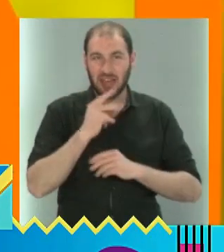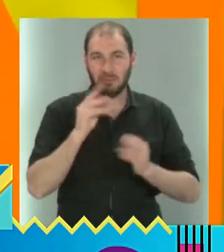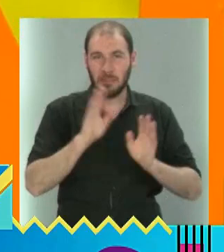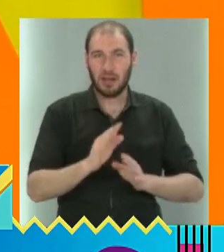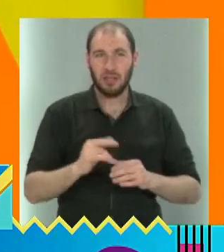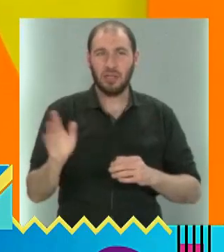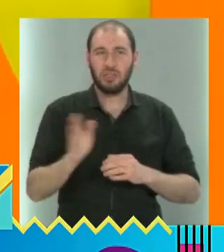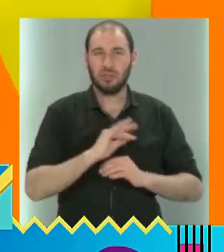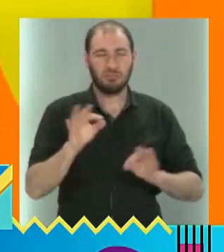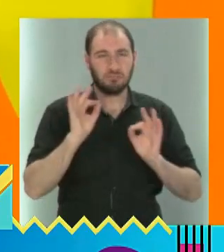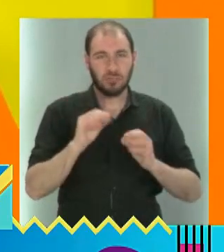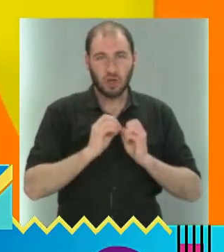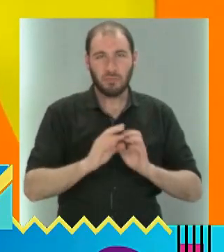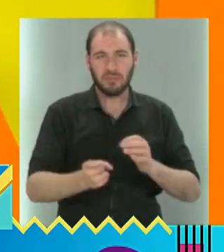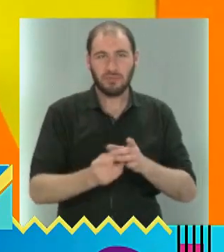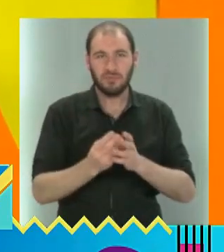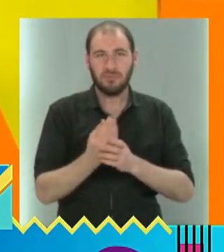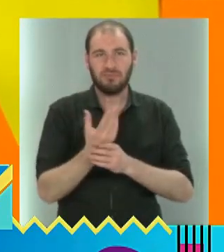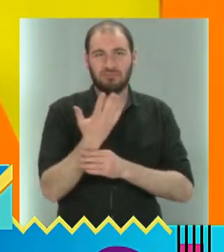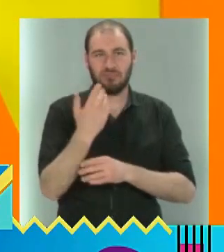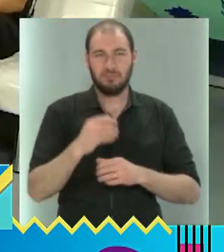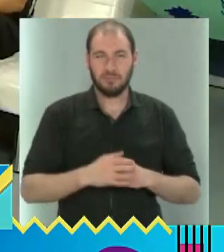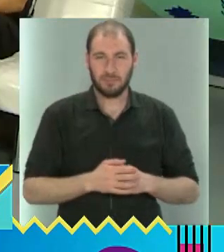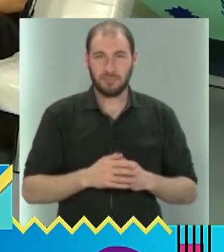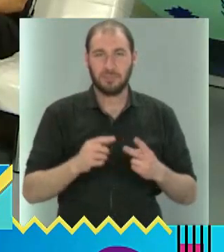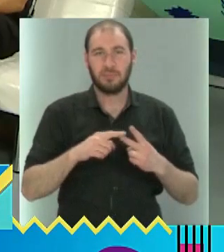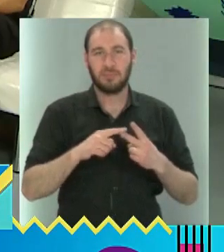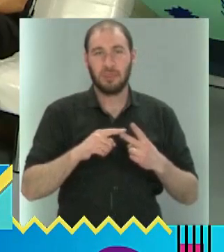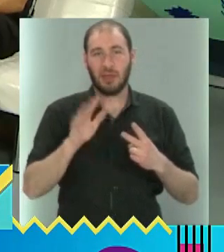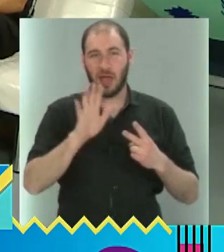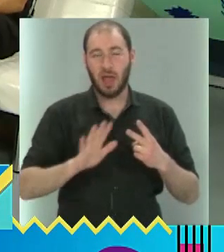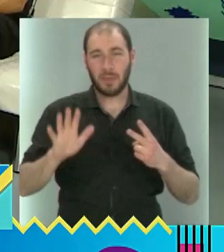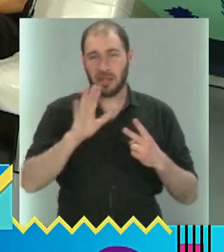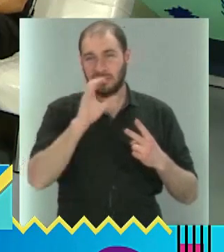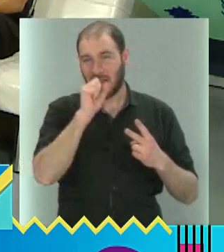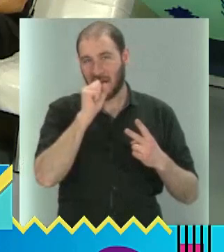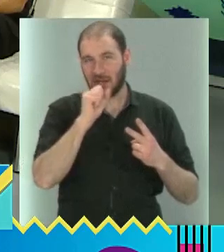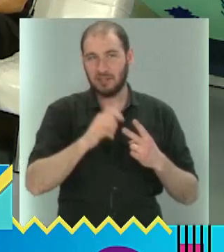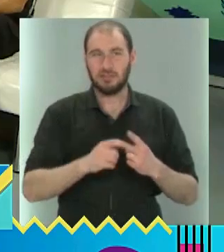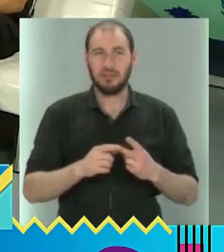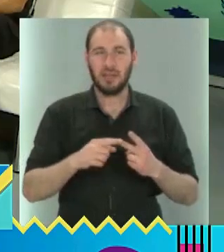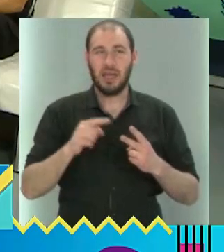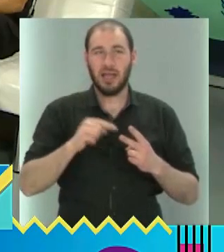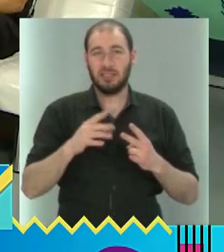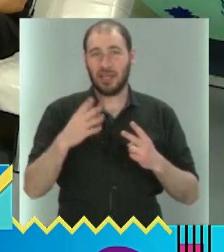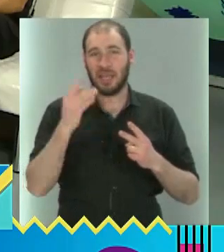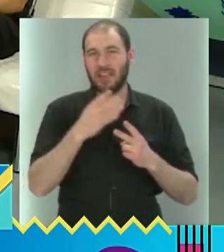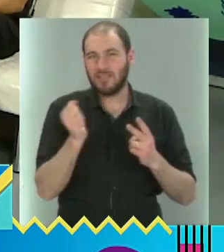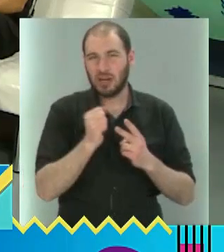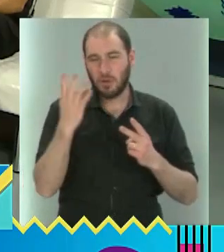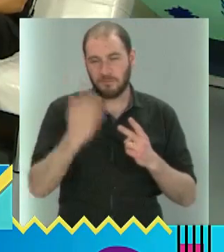y está todo listo para empezar a crecer y a desarrollarse. Uh-huh. El amarillo o naranja, que es el fin del